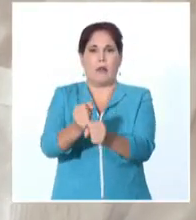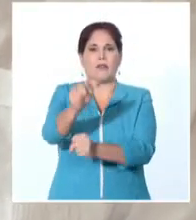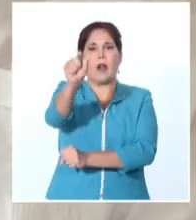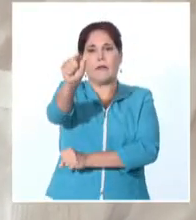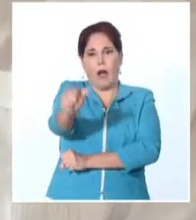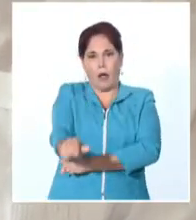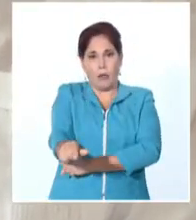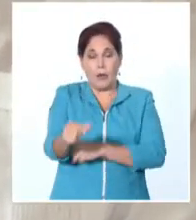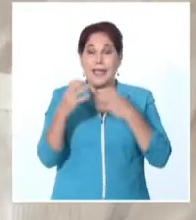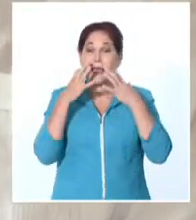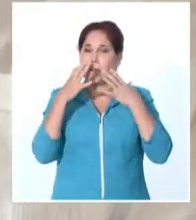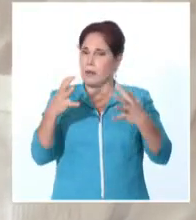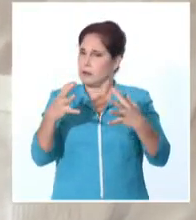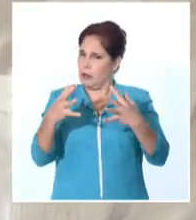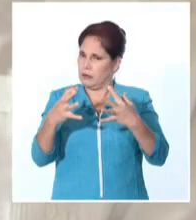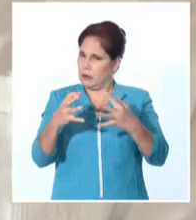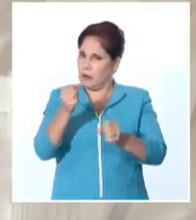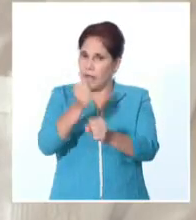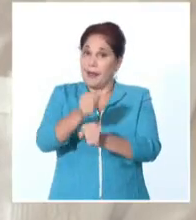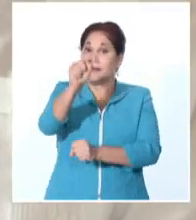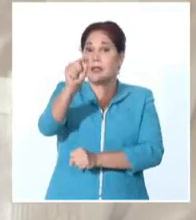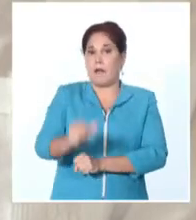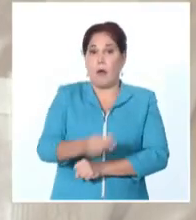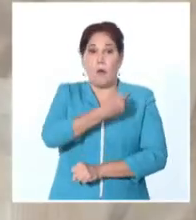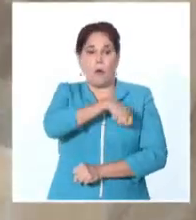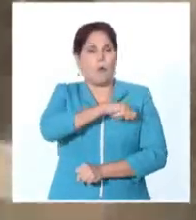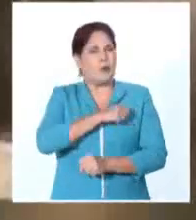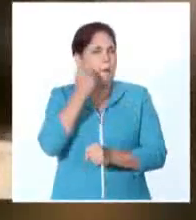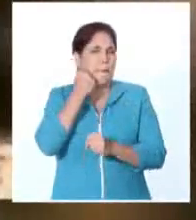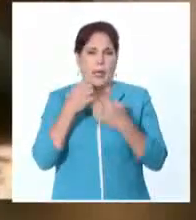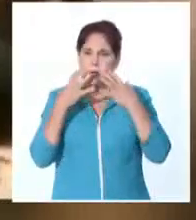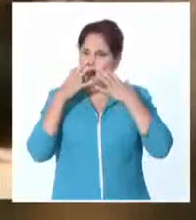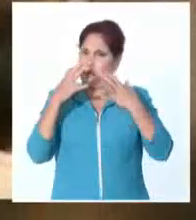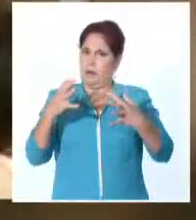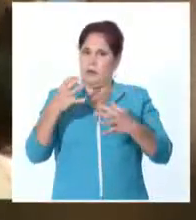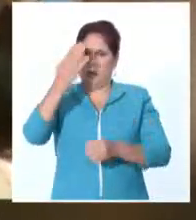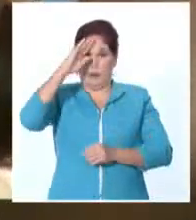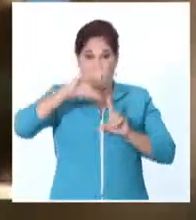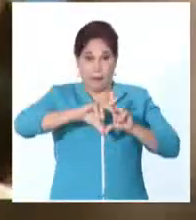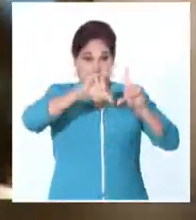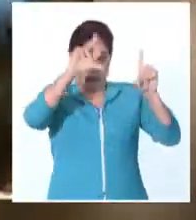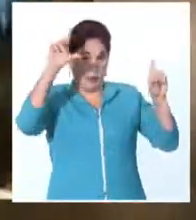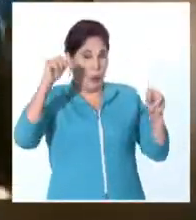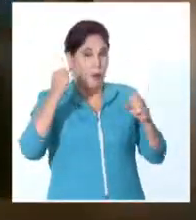Lo más importante de la revolución era el pueblo, lo más importante de la revolución.